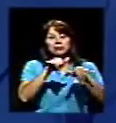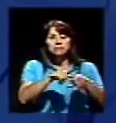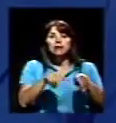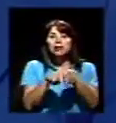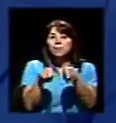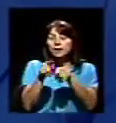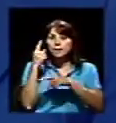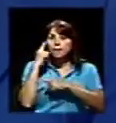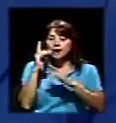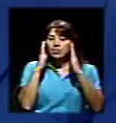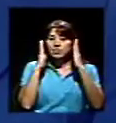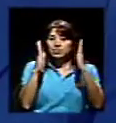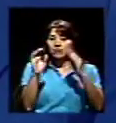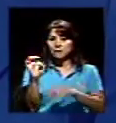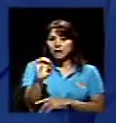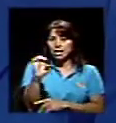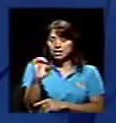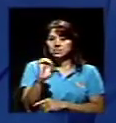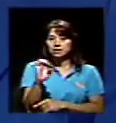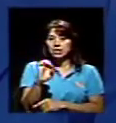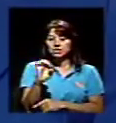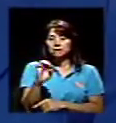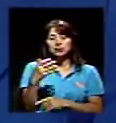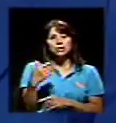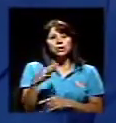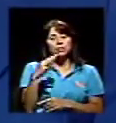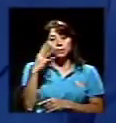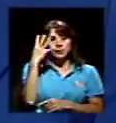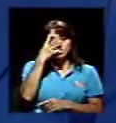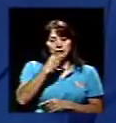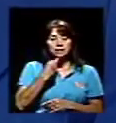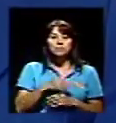equipada, bellísima también. Por otro lado,